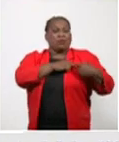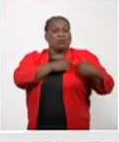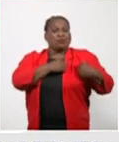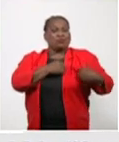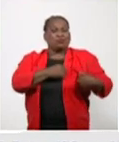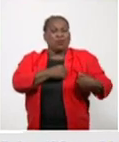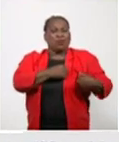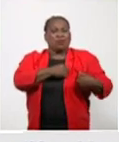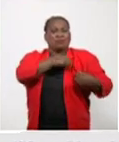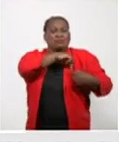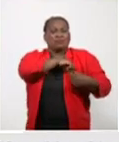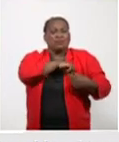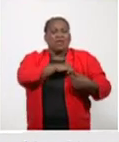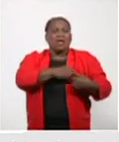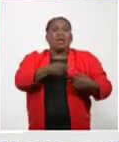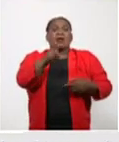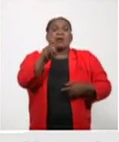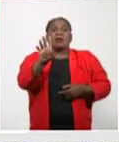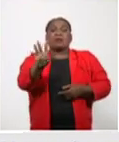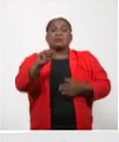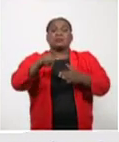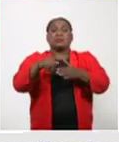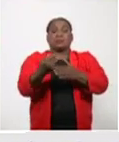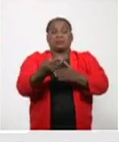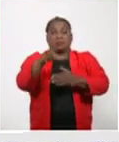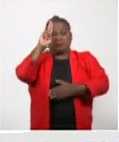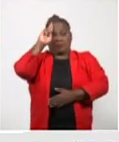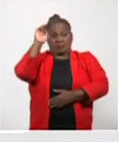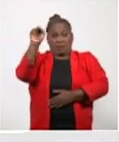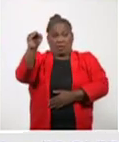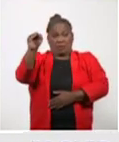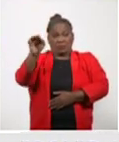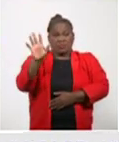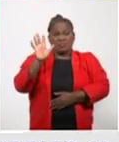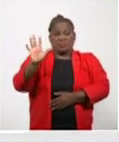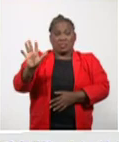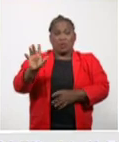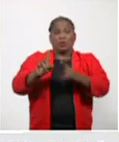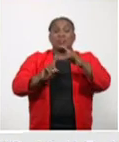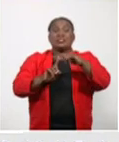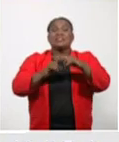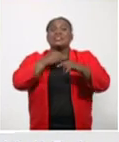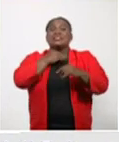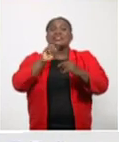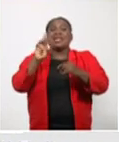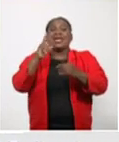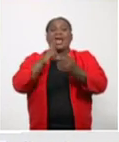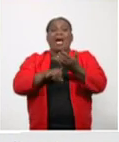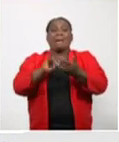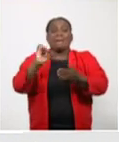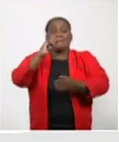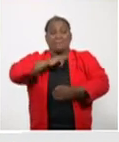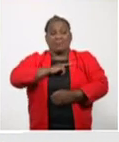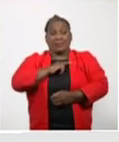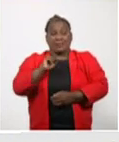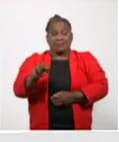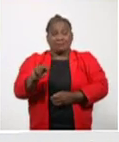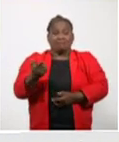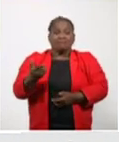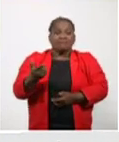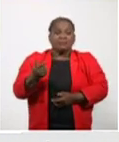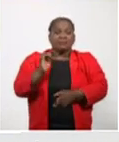estuvo 14 días ingresado, de ellos 5 en terapia intensiva. Los síntomas con los cuales